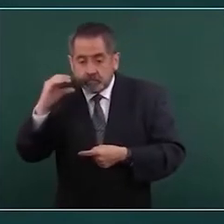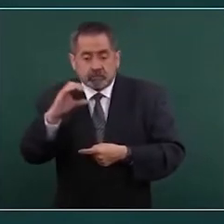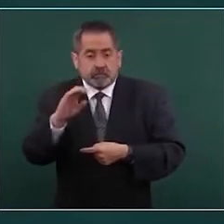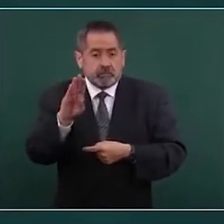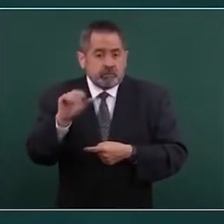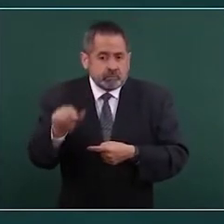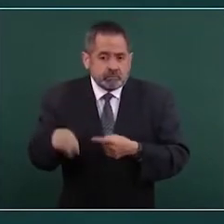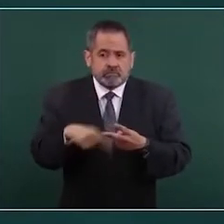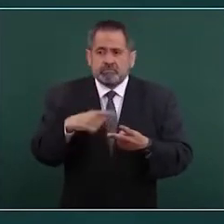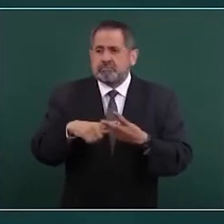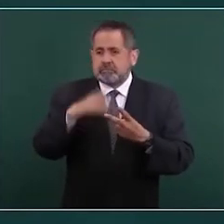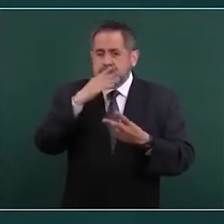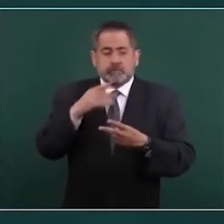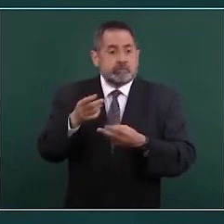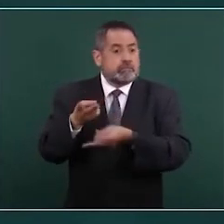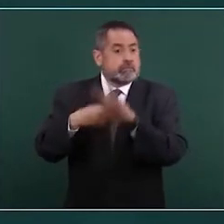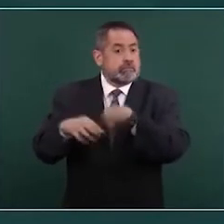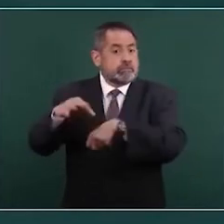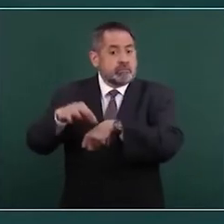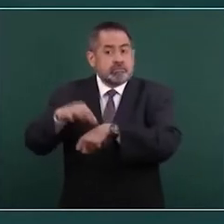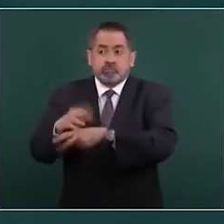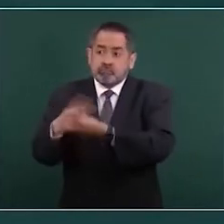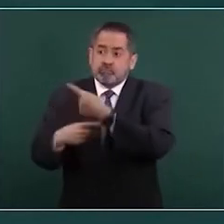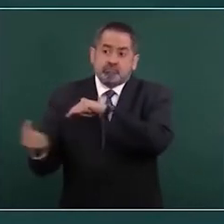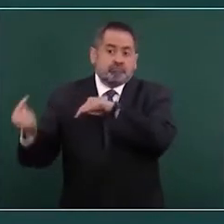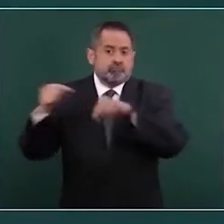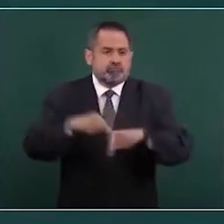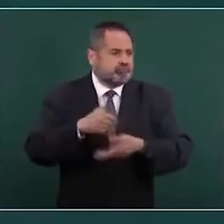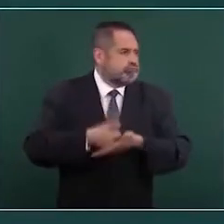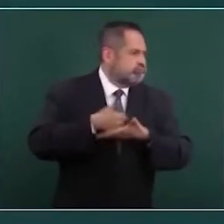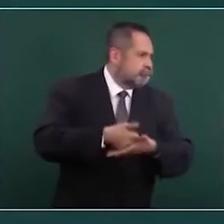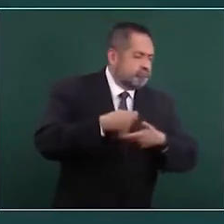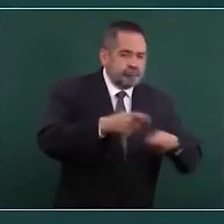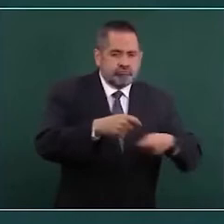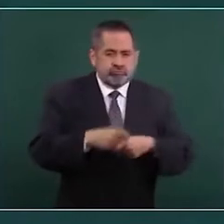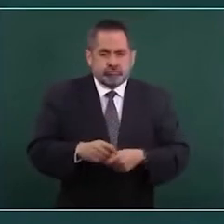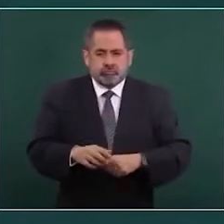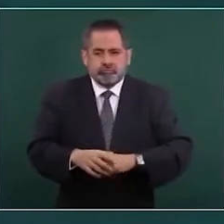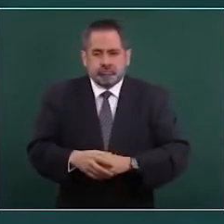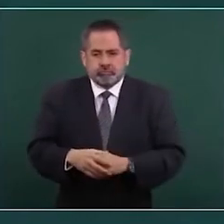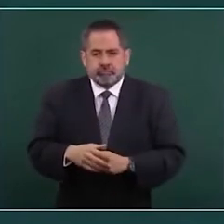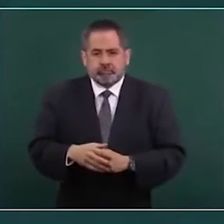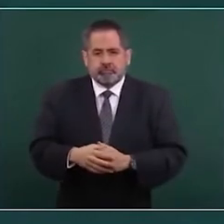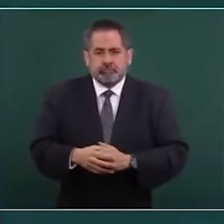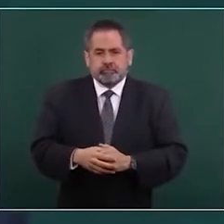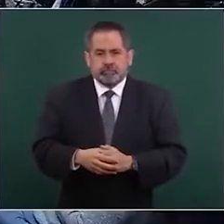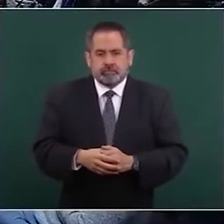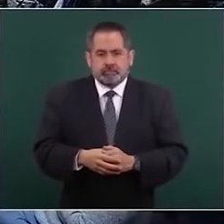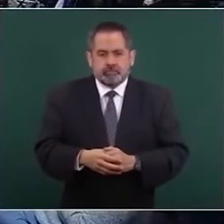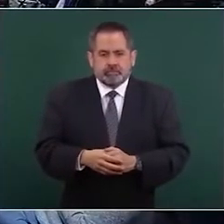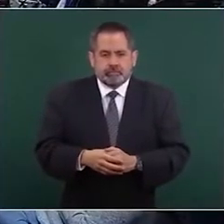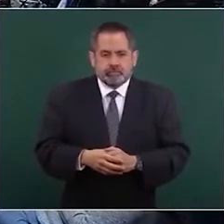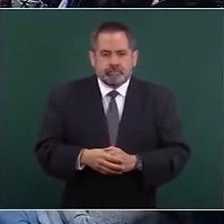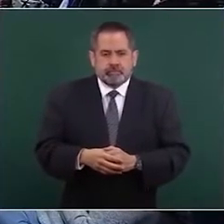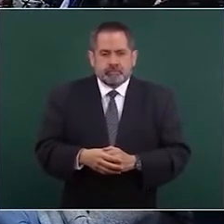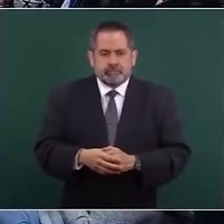que nos envió médicos en momentos muy difíciles. Tercera llamada, pero todavía no, vamos a